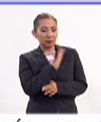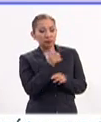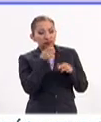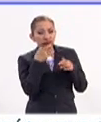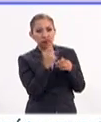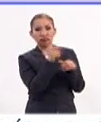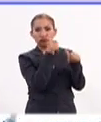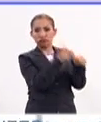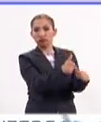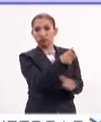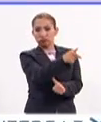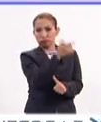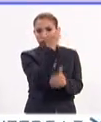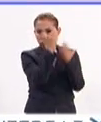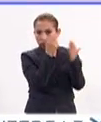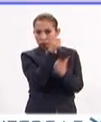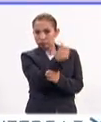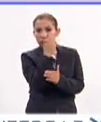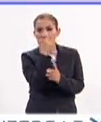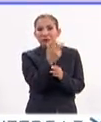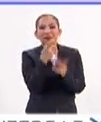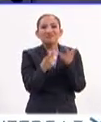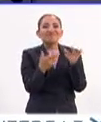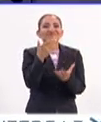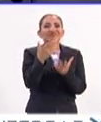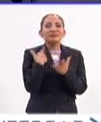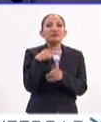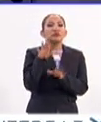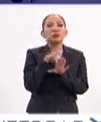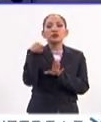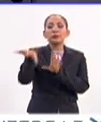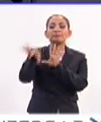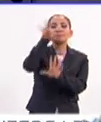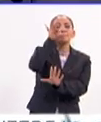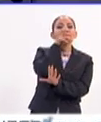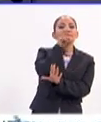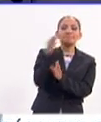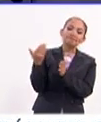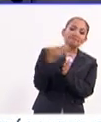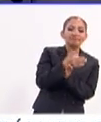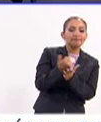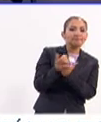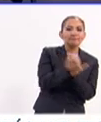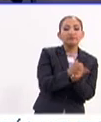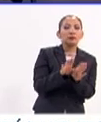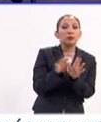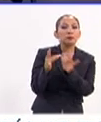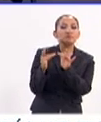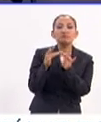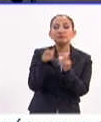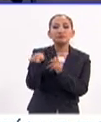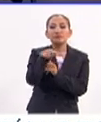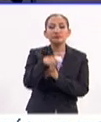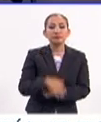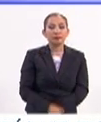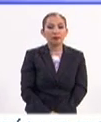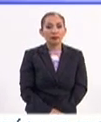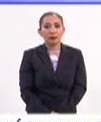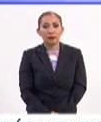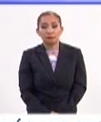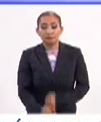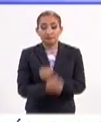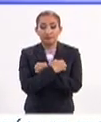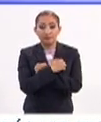más integral de su formación y de su desarrollo. Sin embargo, ¿en qué momento ustedes deciden involucrar a los padres y cómo es el contacto que ustedes tienen con ellos?